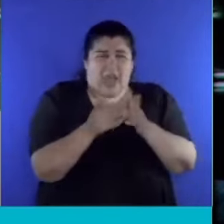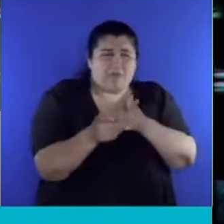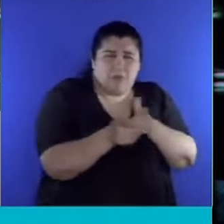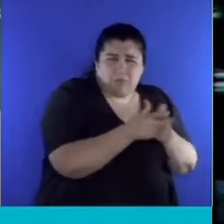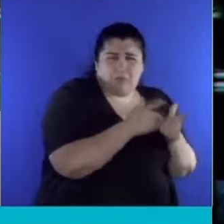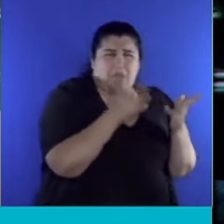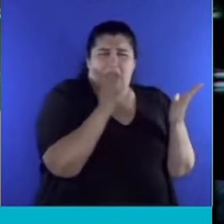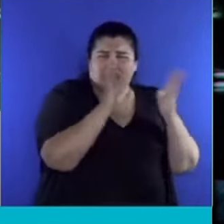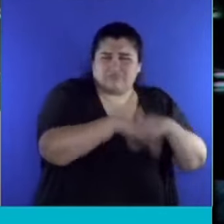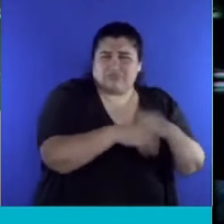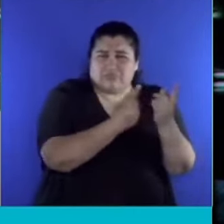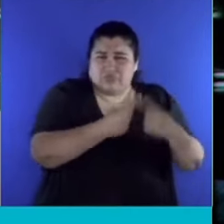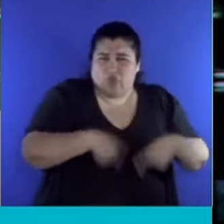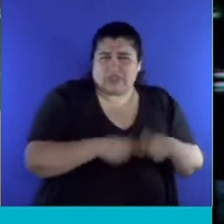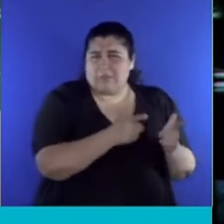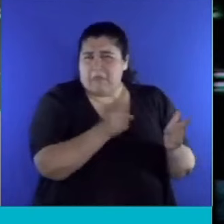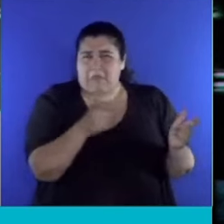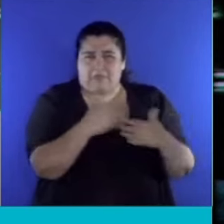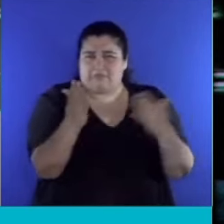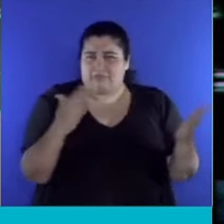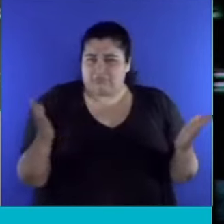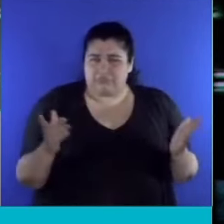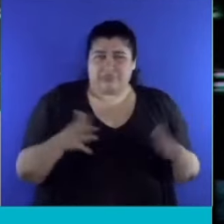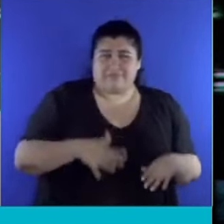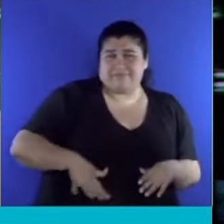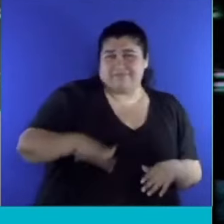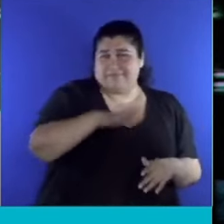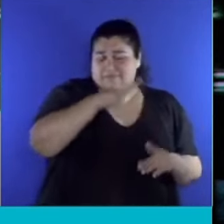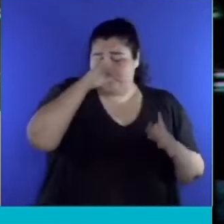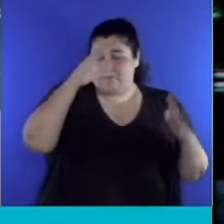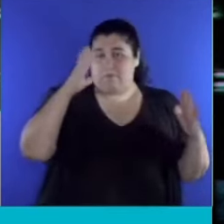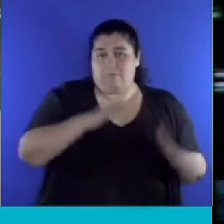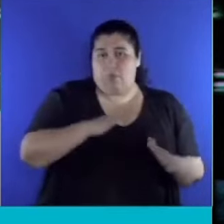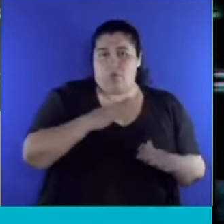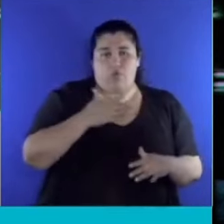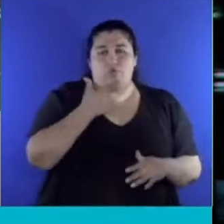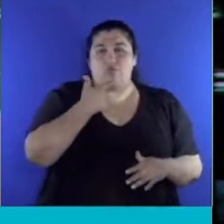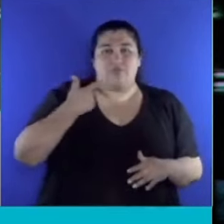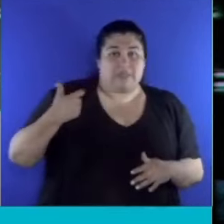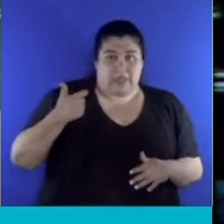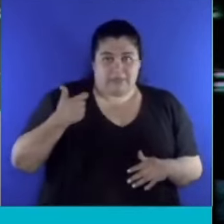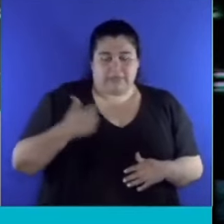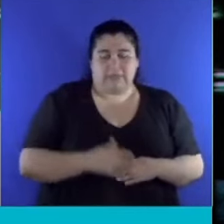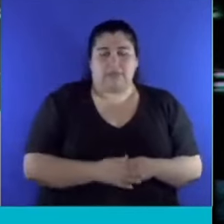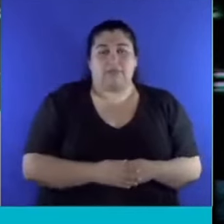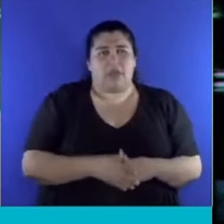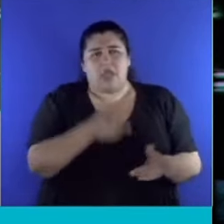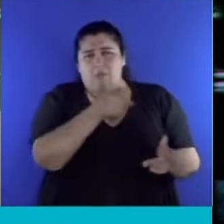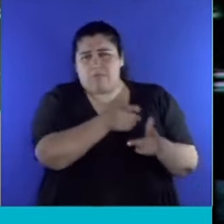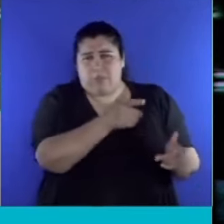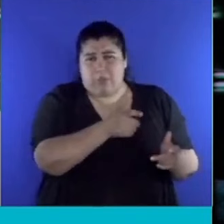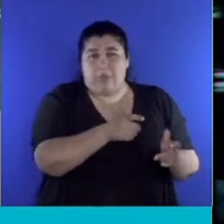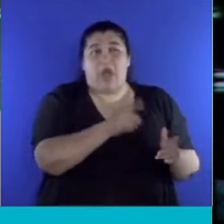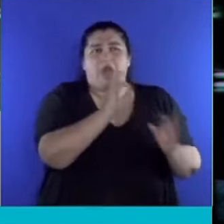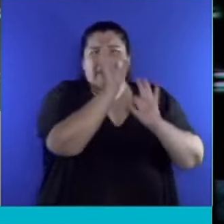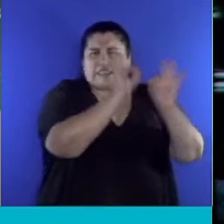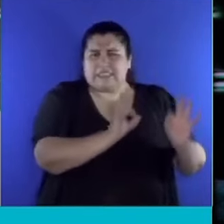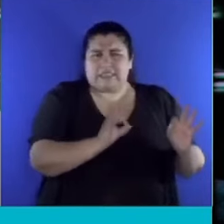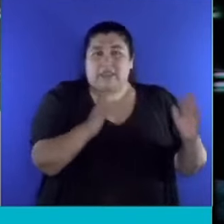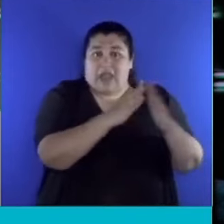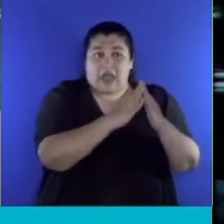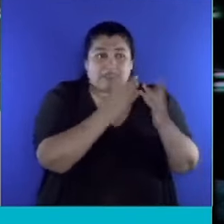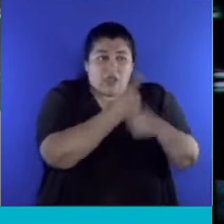fue una conmoción para toda la localidad de San Vicente y allí además de acribillar su casa se robaron hasta lo que no